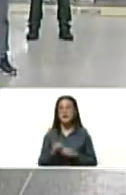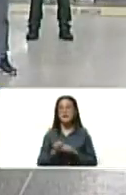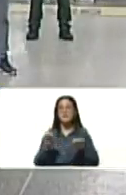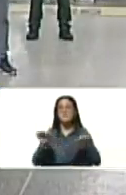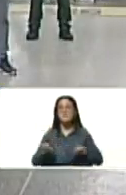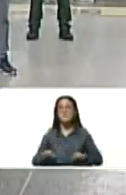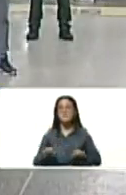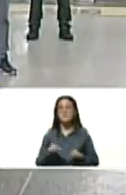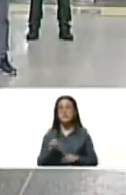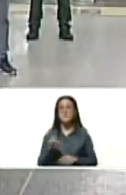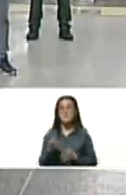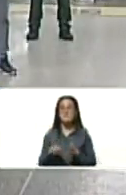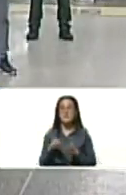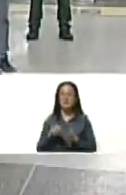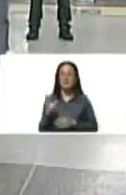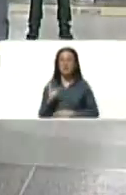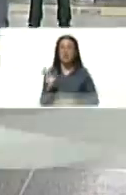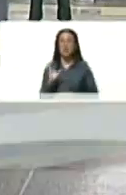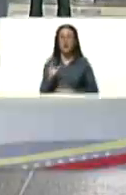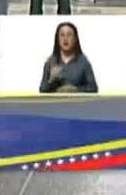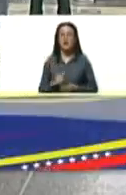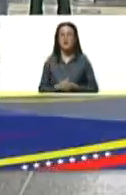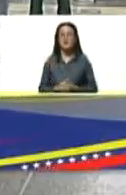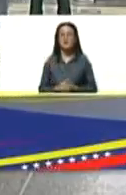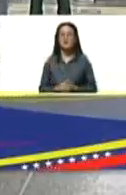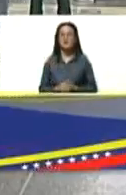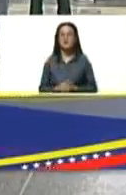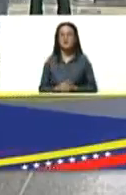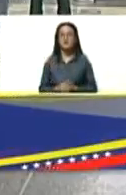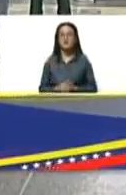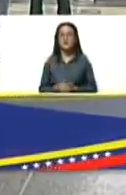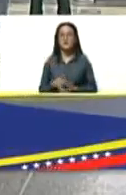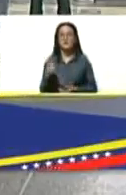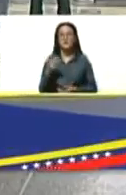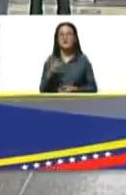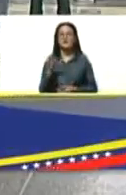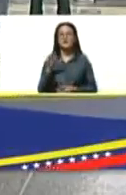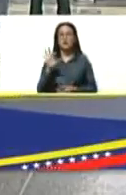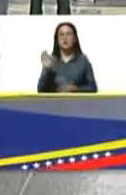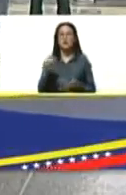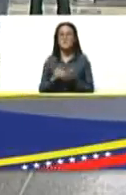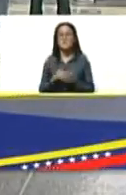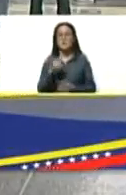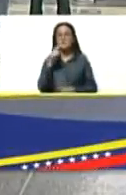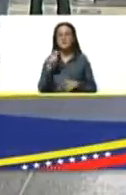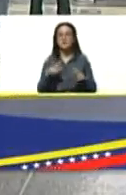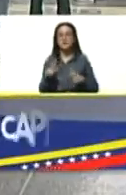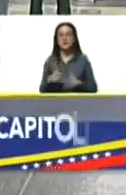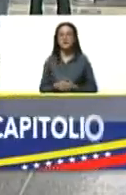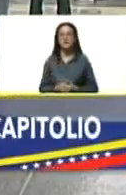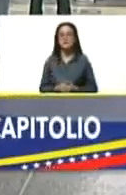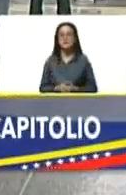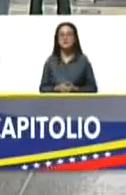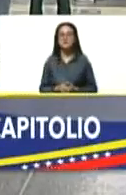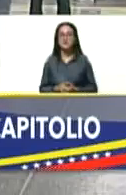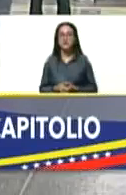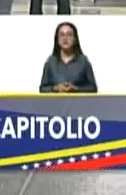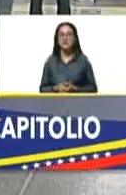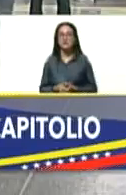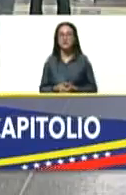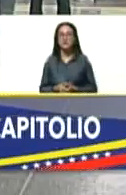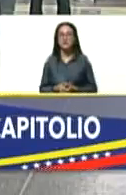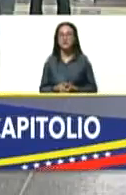Metro de Caracas. Por esta estación aproximadamente pasan más de 50.000 personas, imagínate tú, gentío que viene de la ciudad de